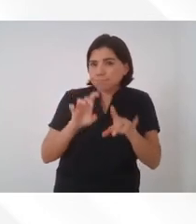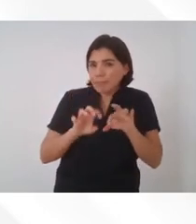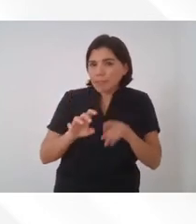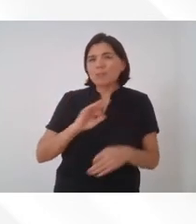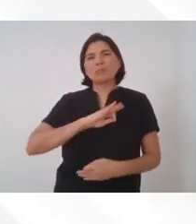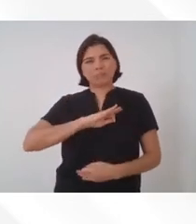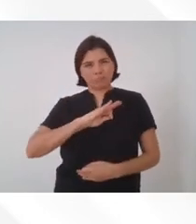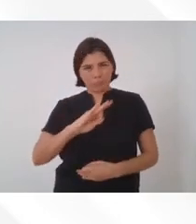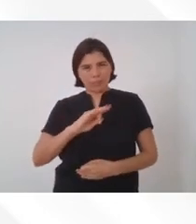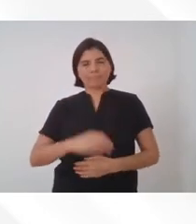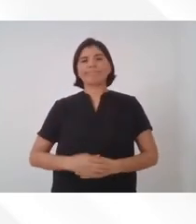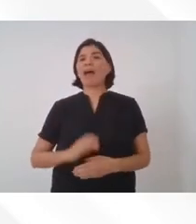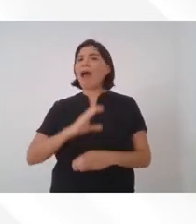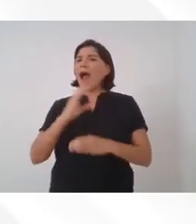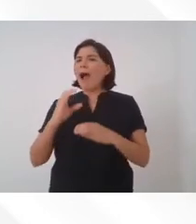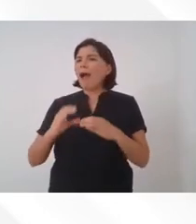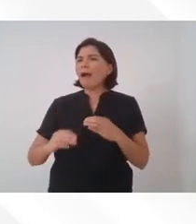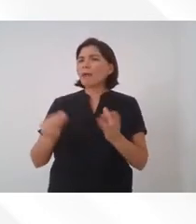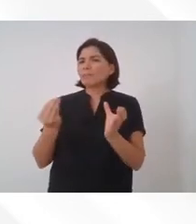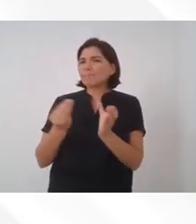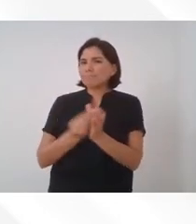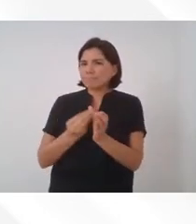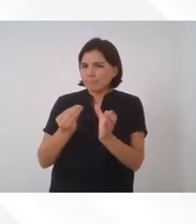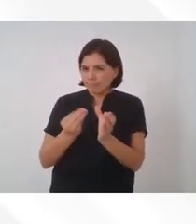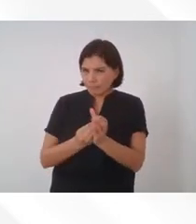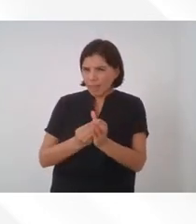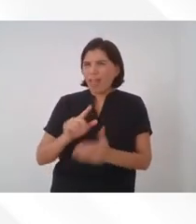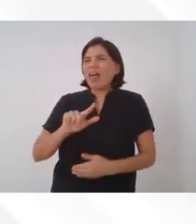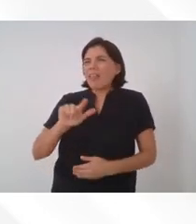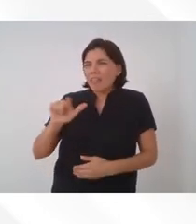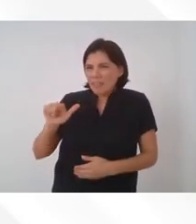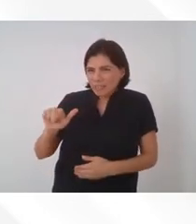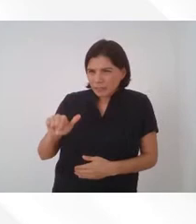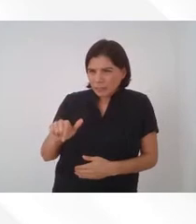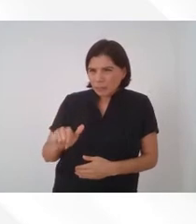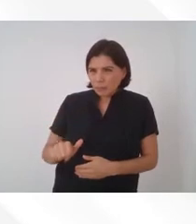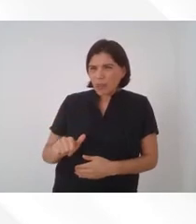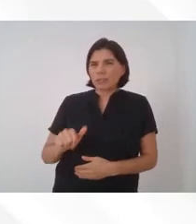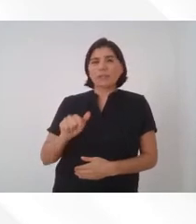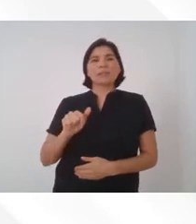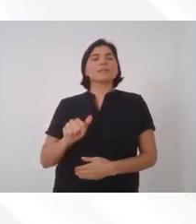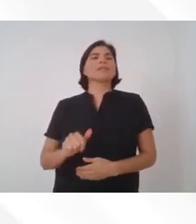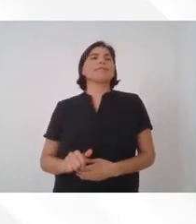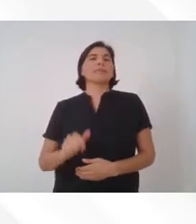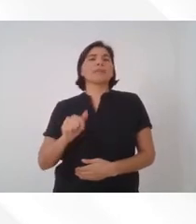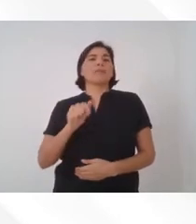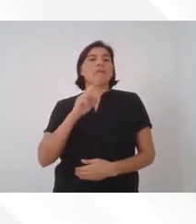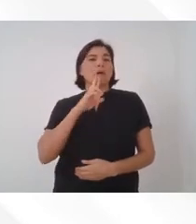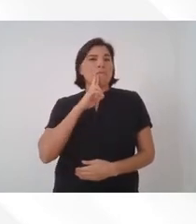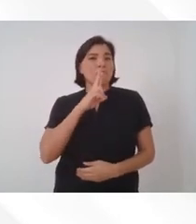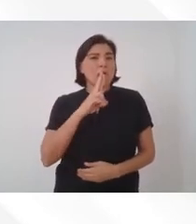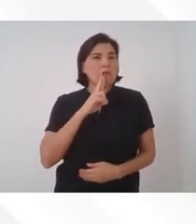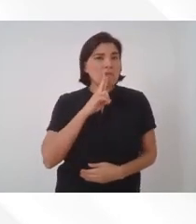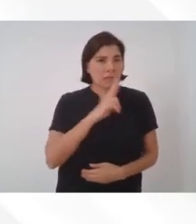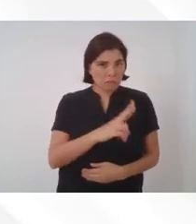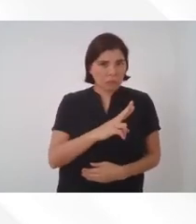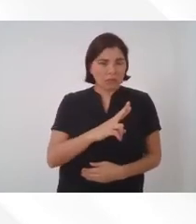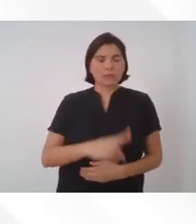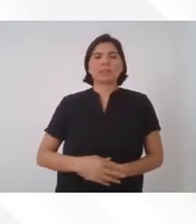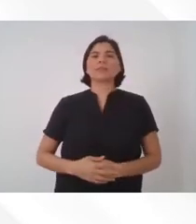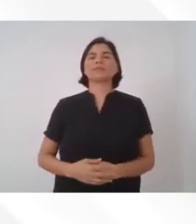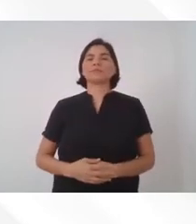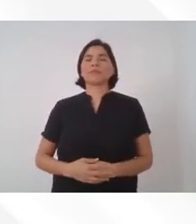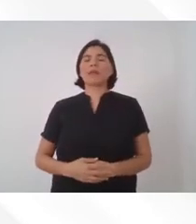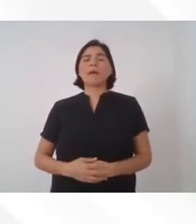realizará una sesión de preguntas y respuestas. Para continuar con el desarrollo